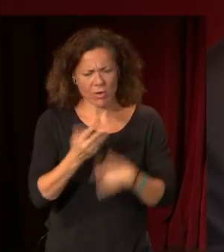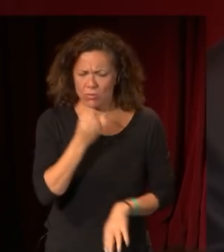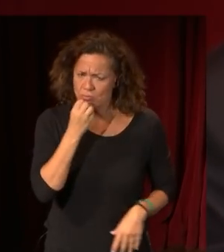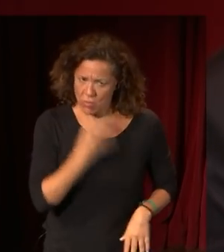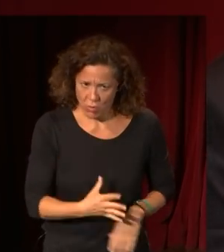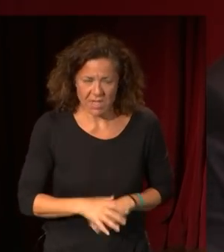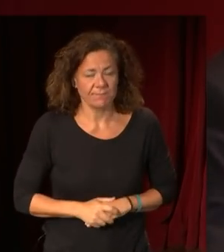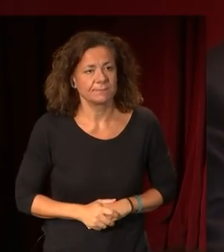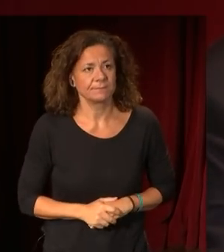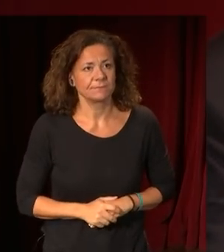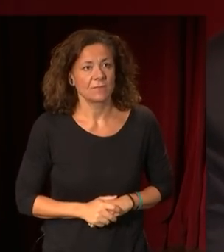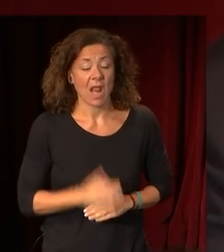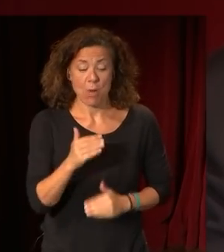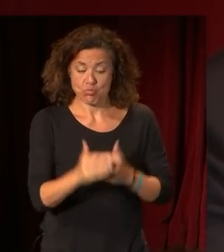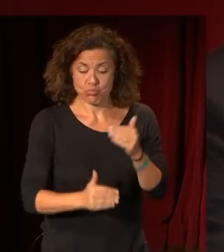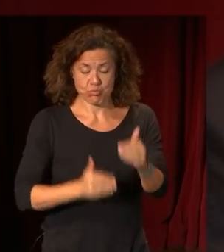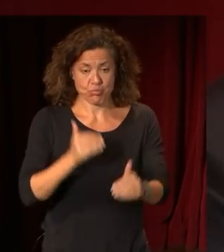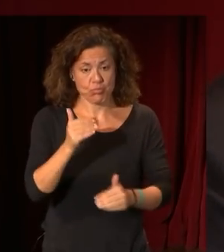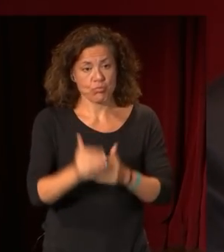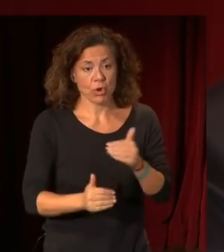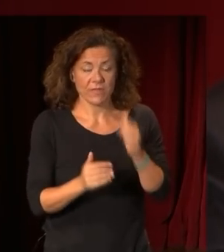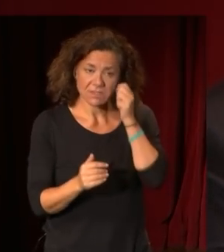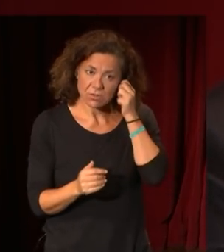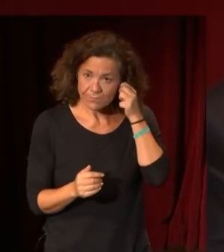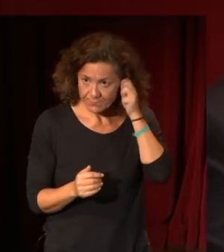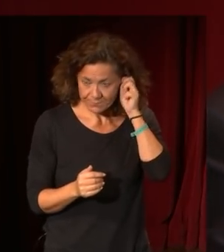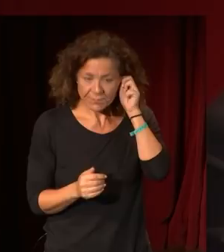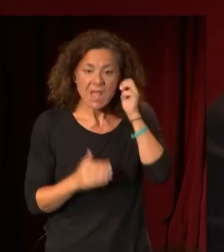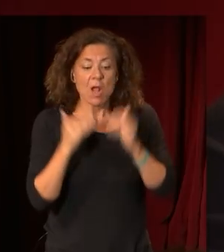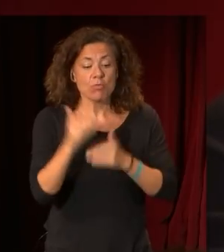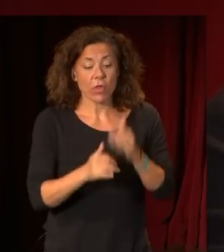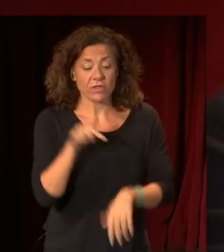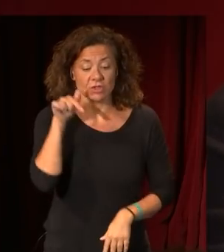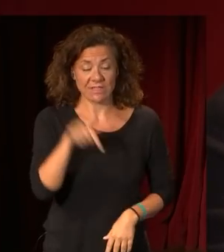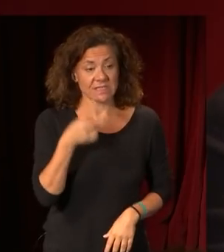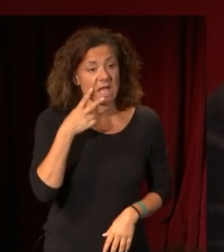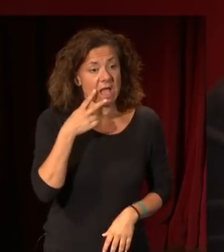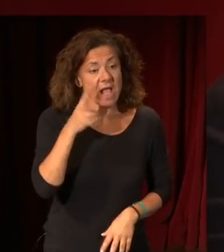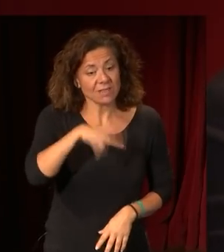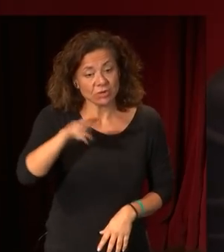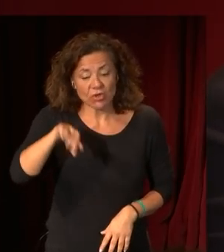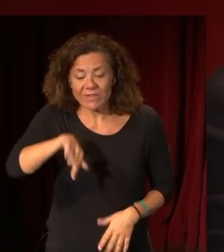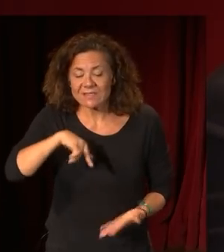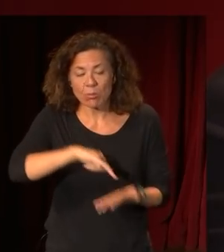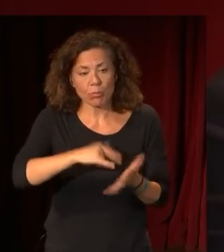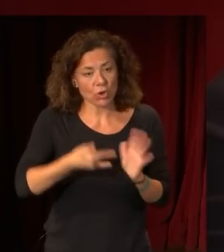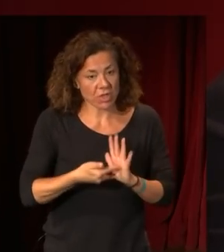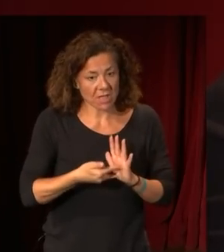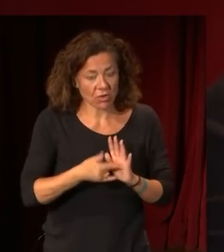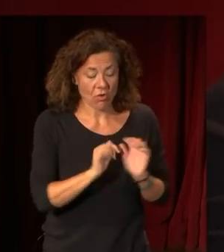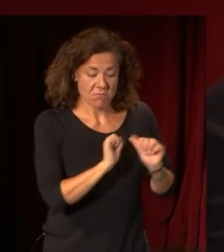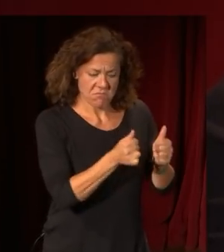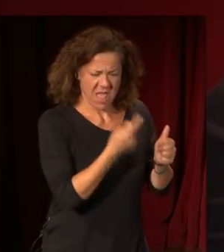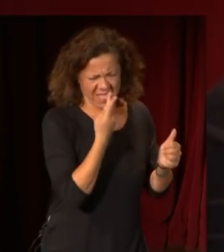en el proceso de de elaboración de esta de esta exposición de este proyecto que nació hace